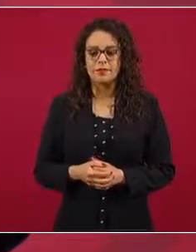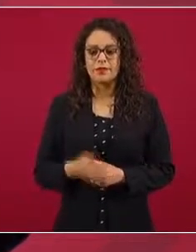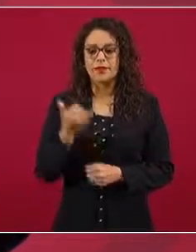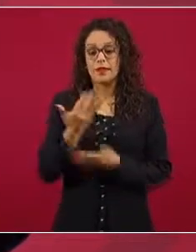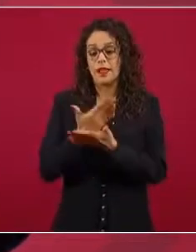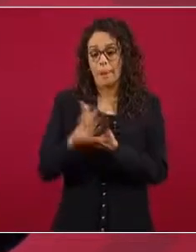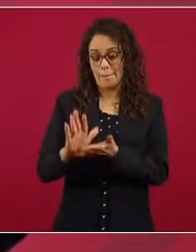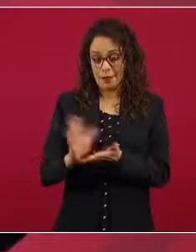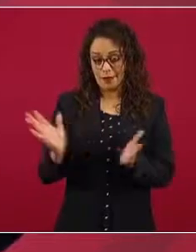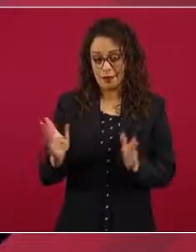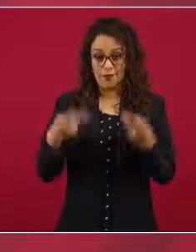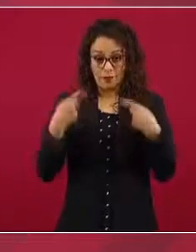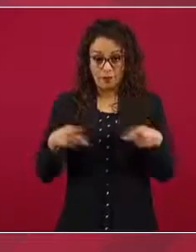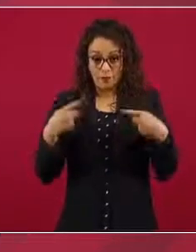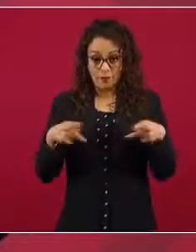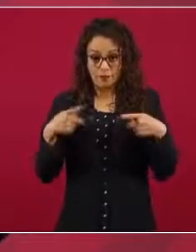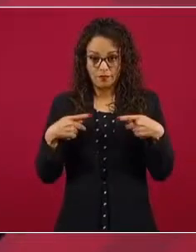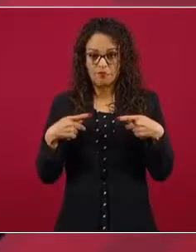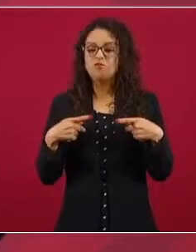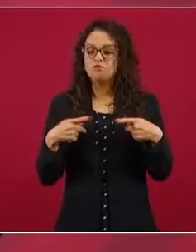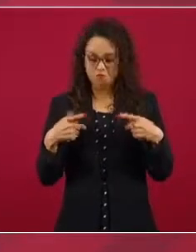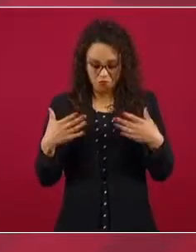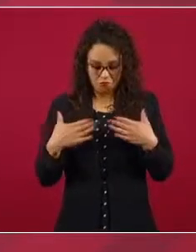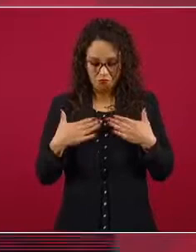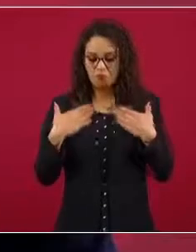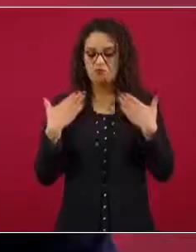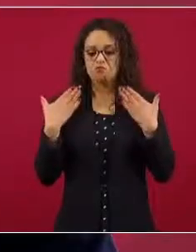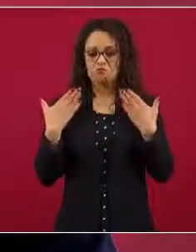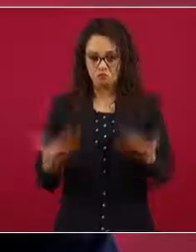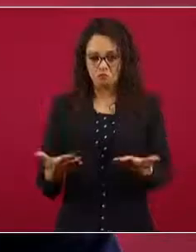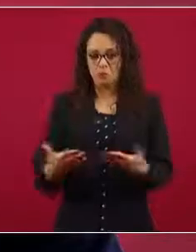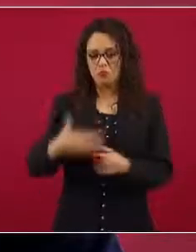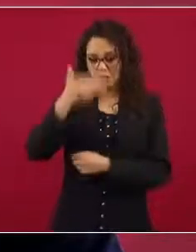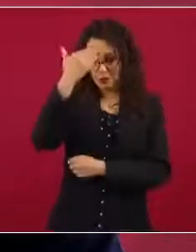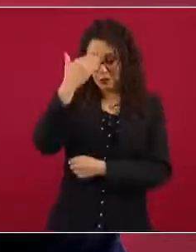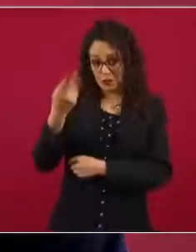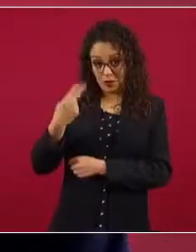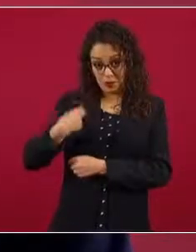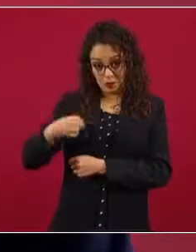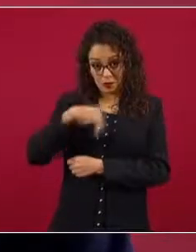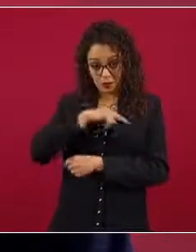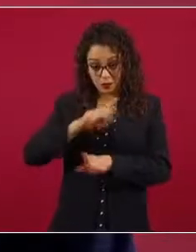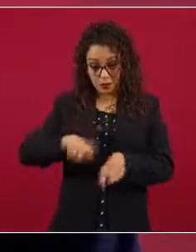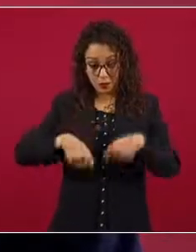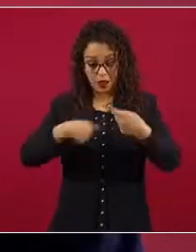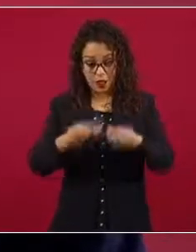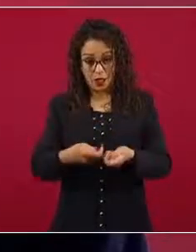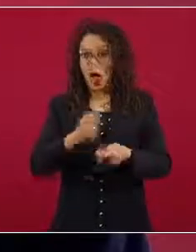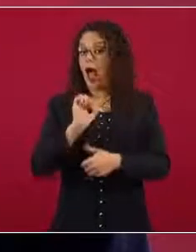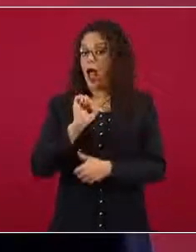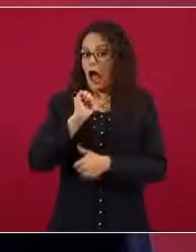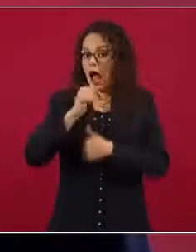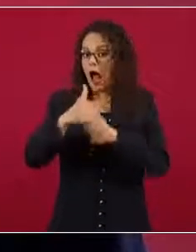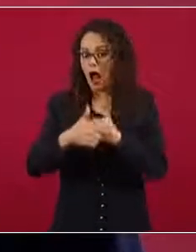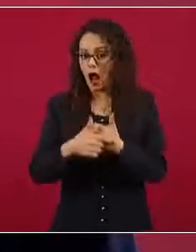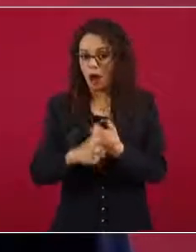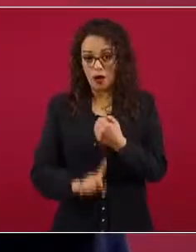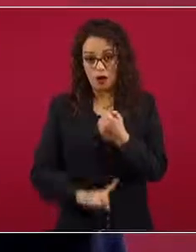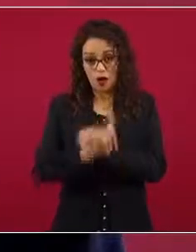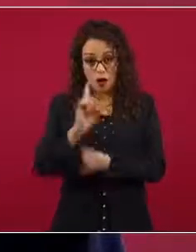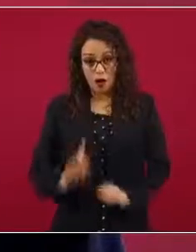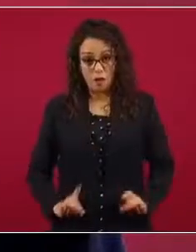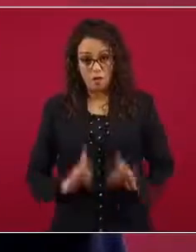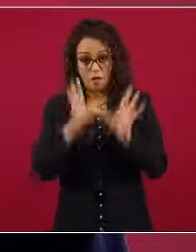tiene confianza de que no vamos nosotros a aplicar algo que los perjudique.